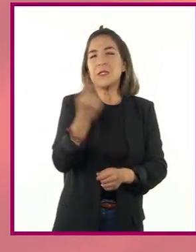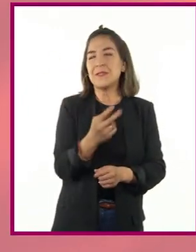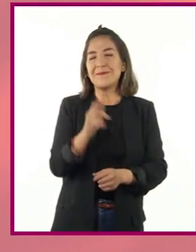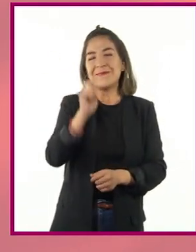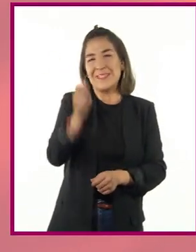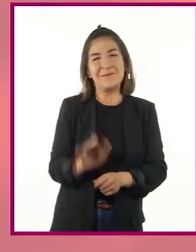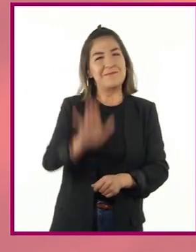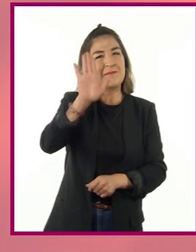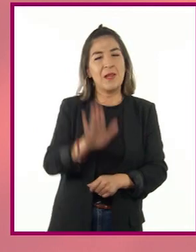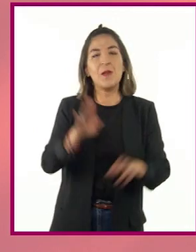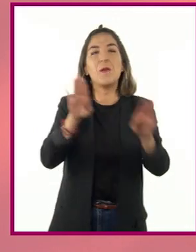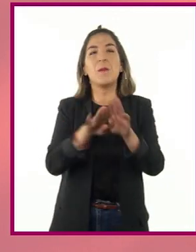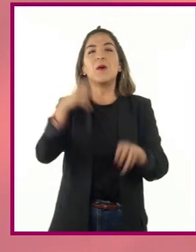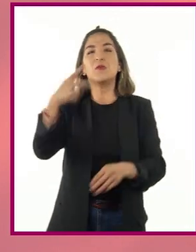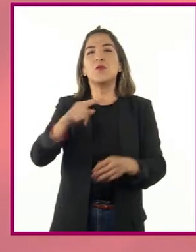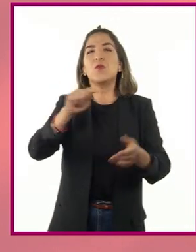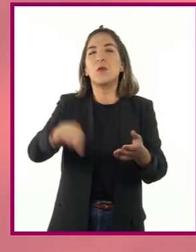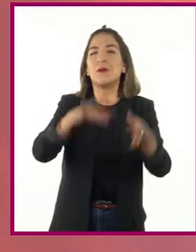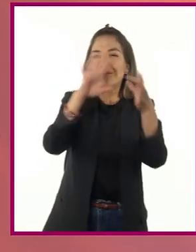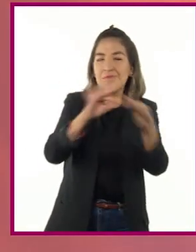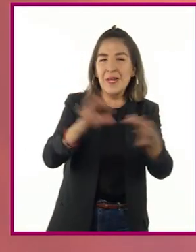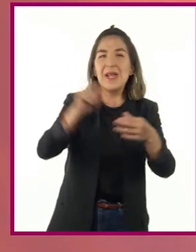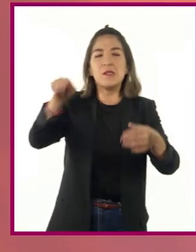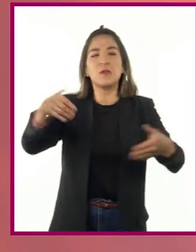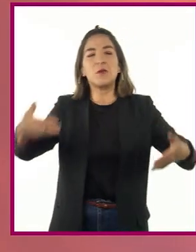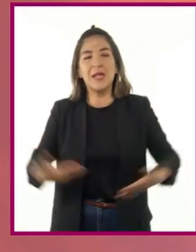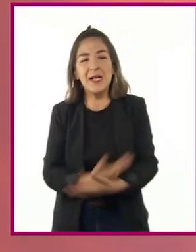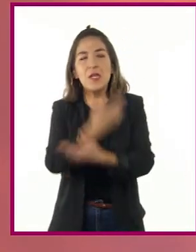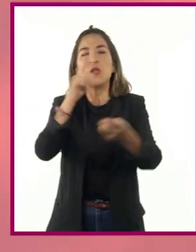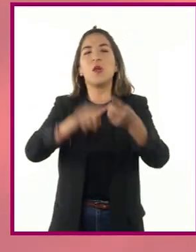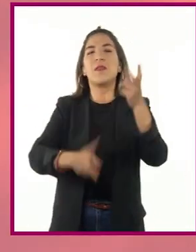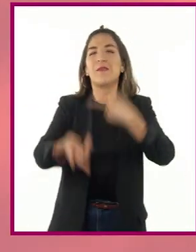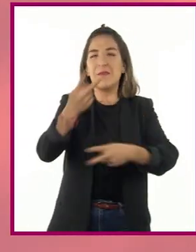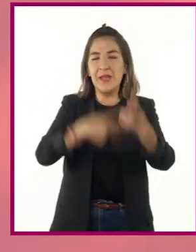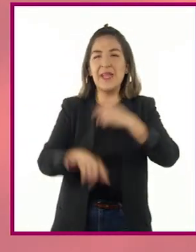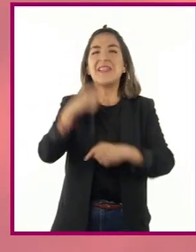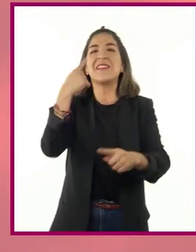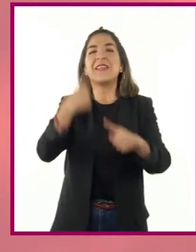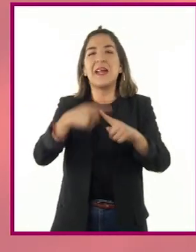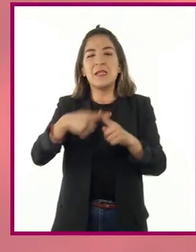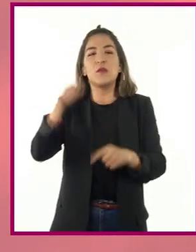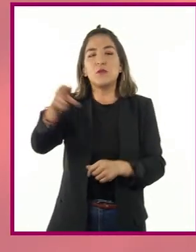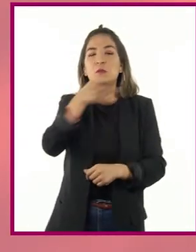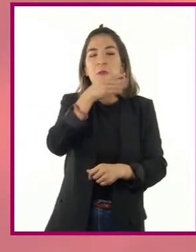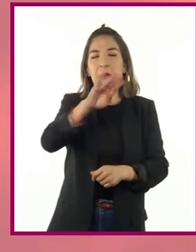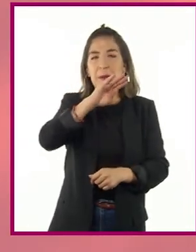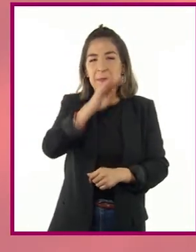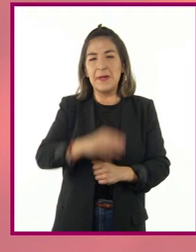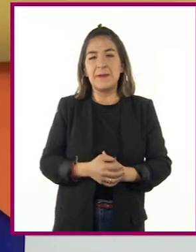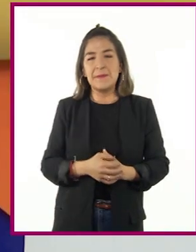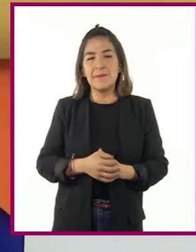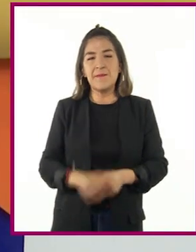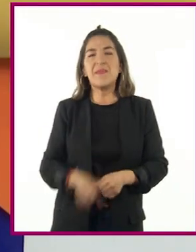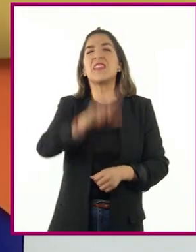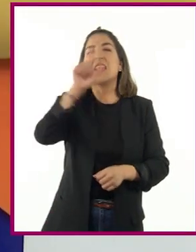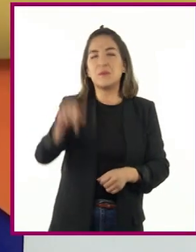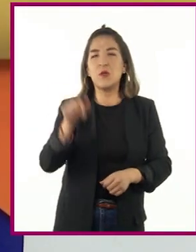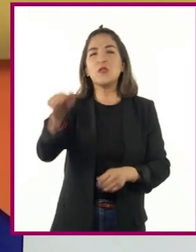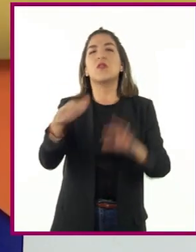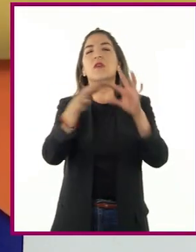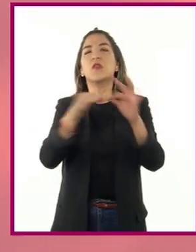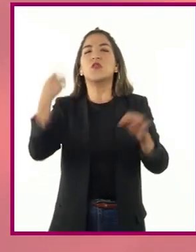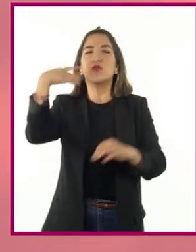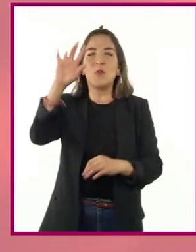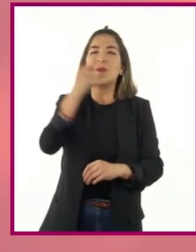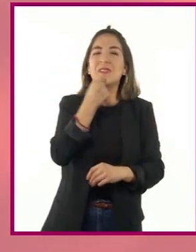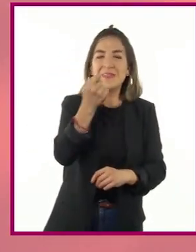parecidas porque comienzan hablando de su nacimiento, de la región en la que nacieron y menciona quiénes son sus padres. Después hablan de su infancia